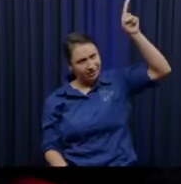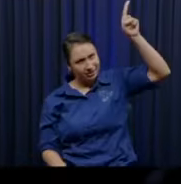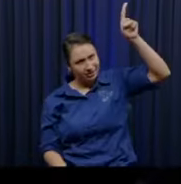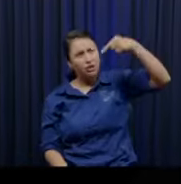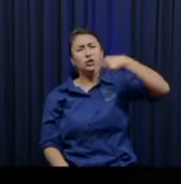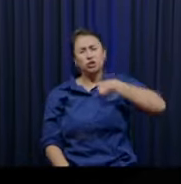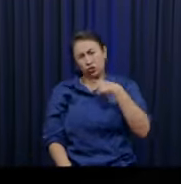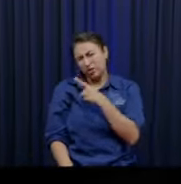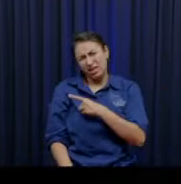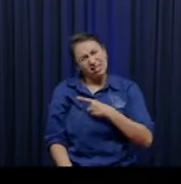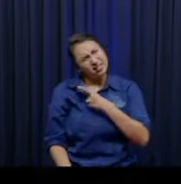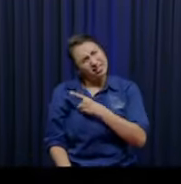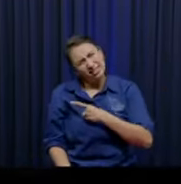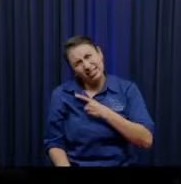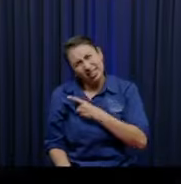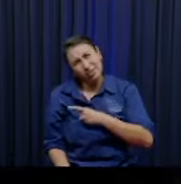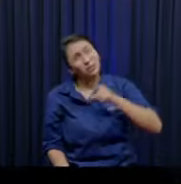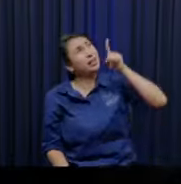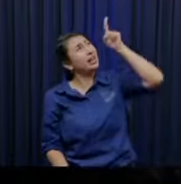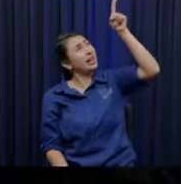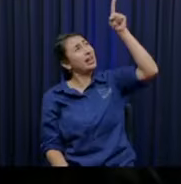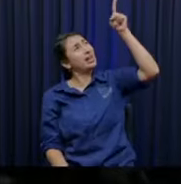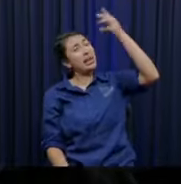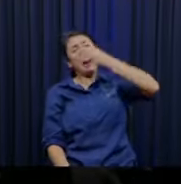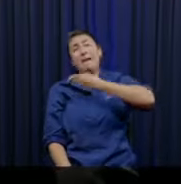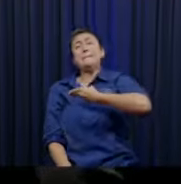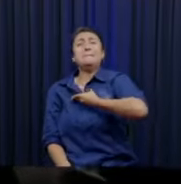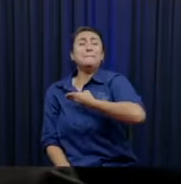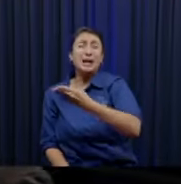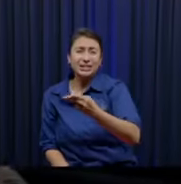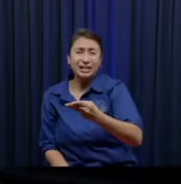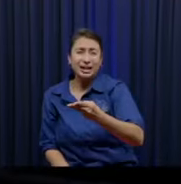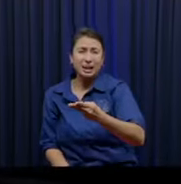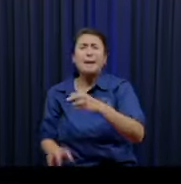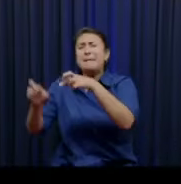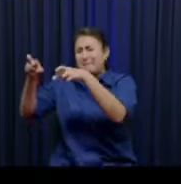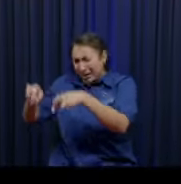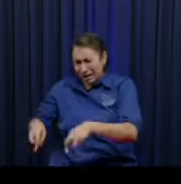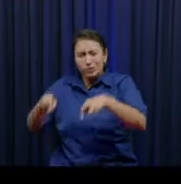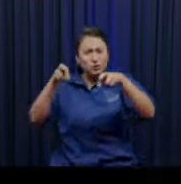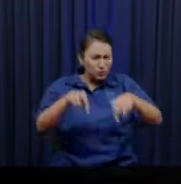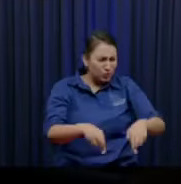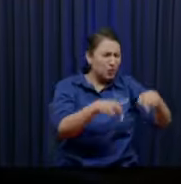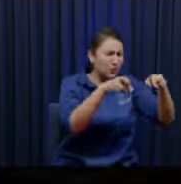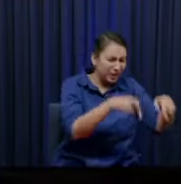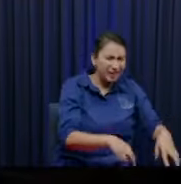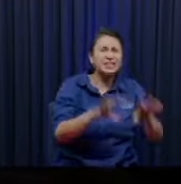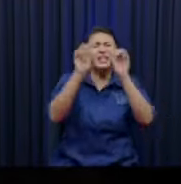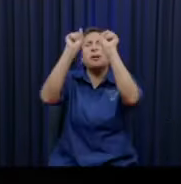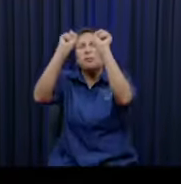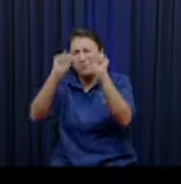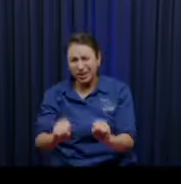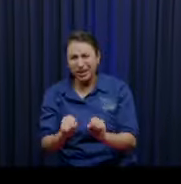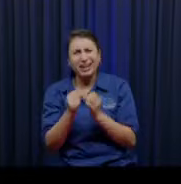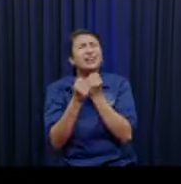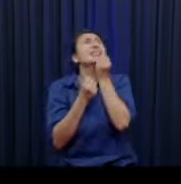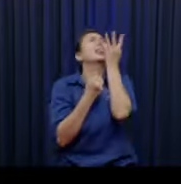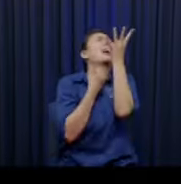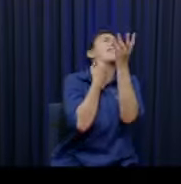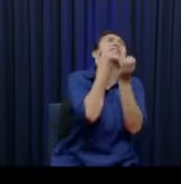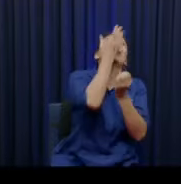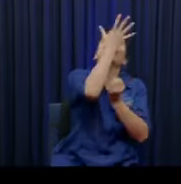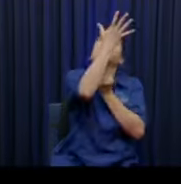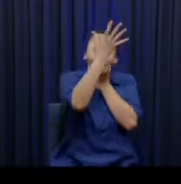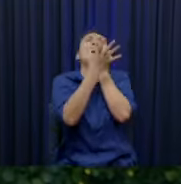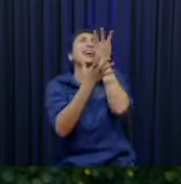el Señor envíe salmistas preciosos, devocionales, que se metan con el Señor.